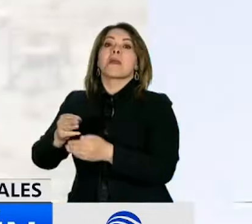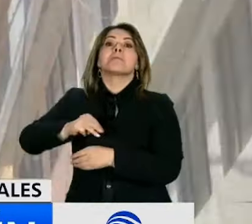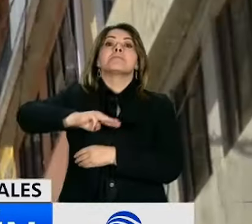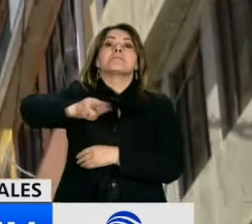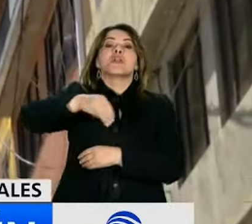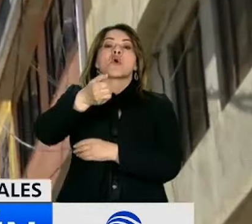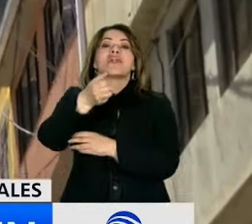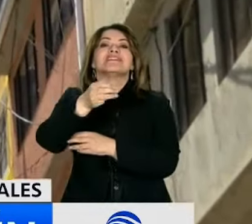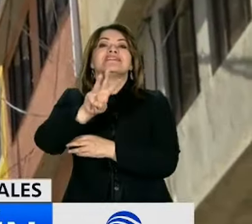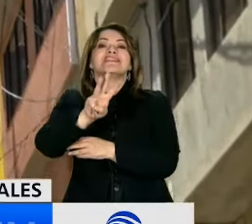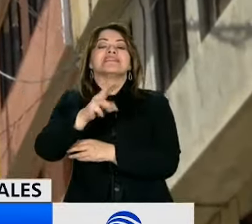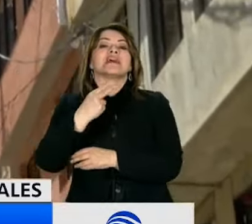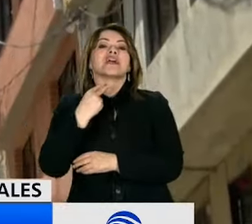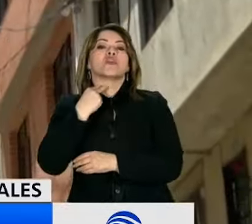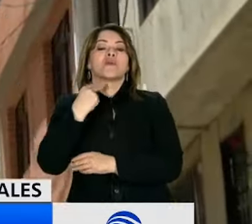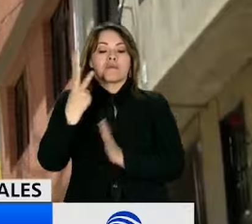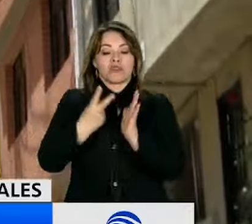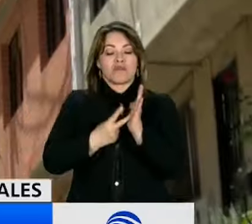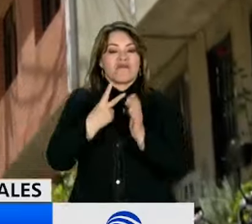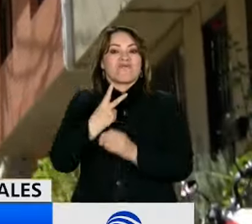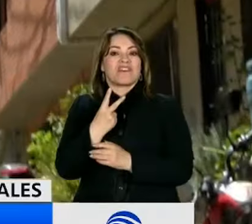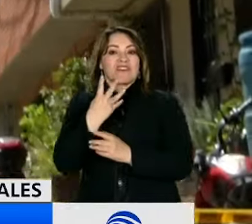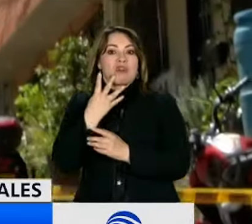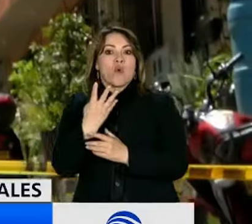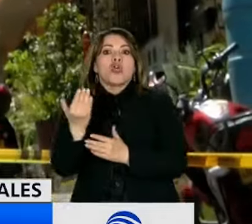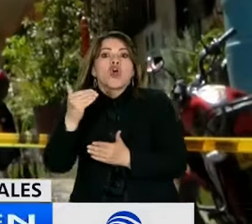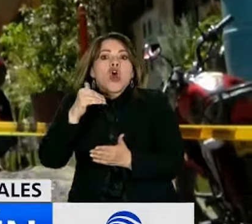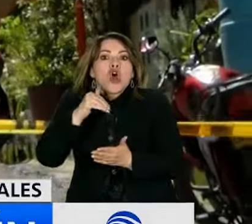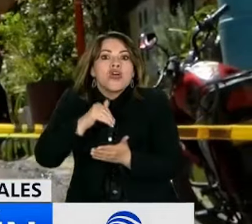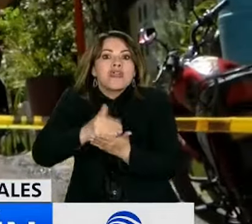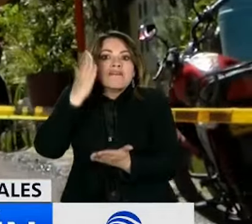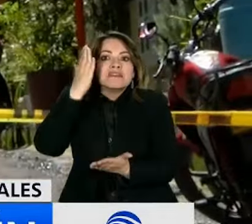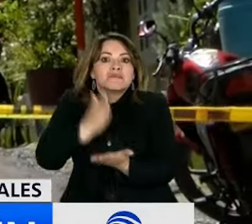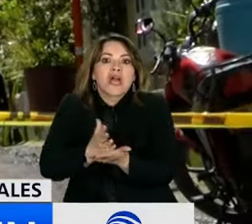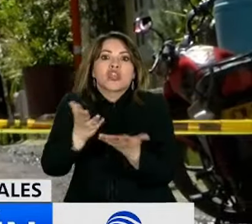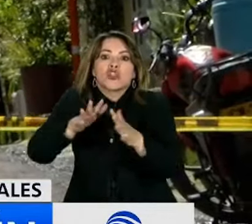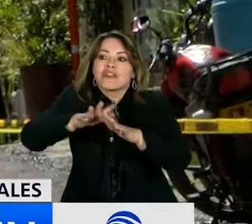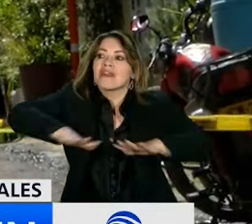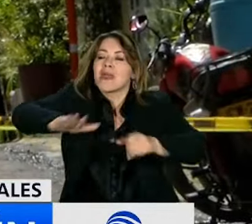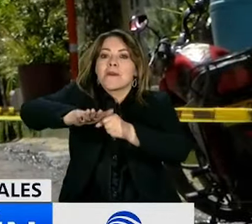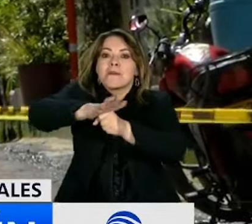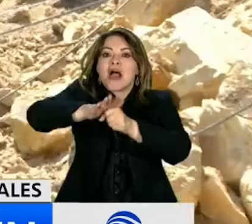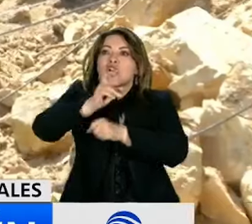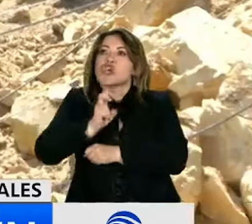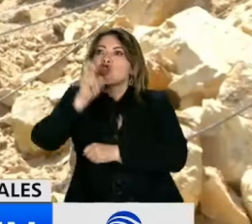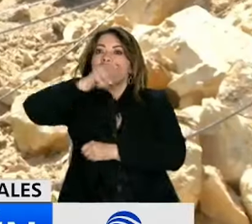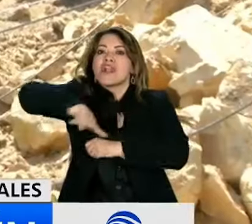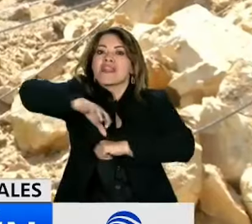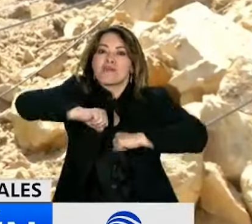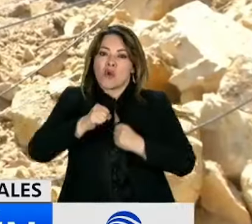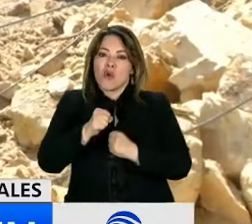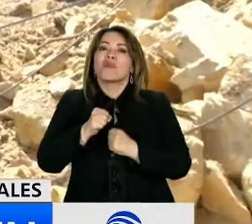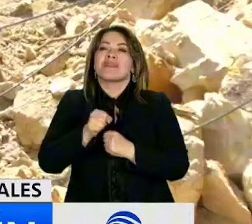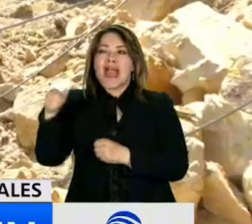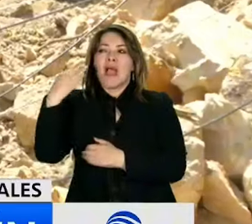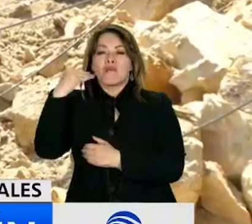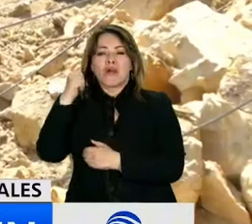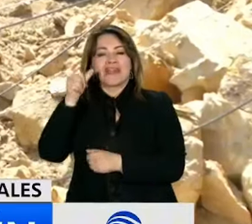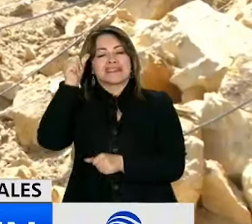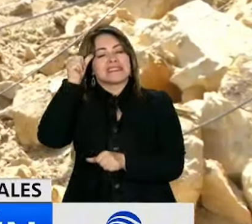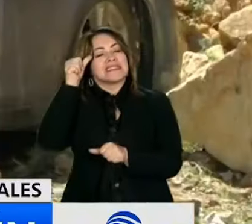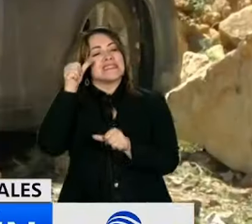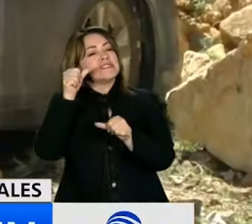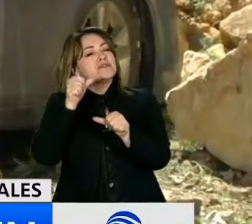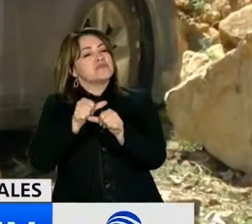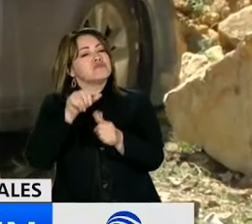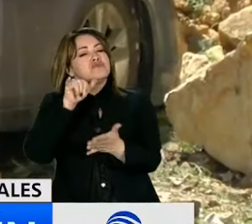13 de noviembre de 2024, este deslizamiento en el barrio donde vive, en el norte de Bogotá, le recordó los angustiosos